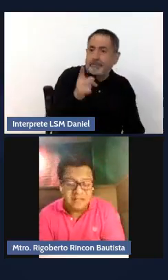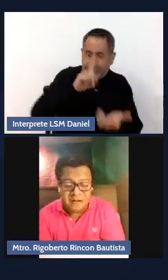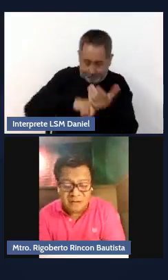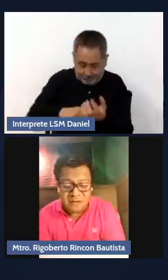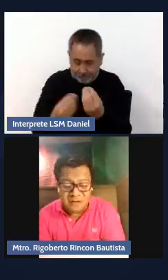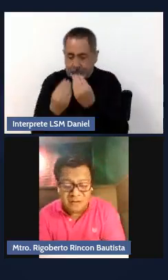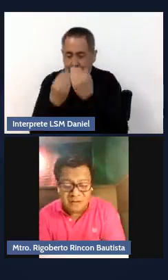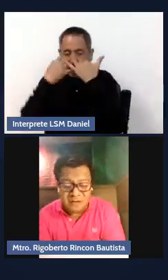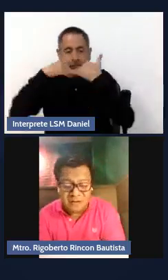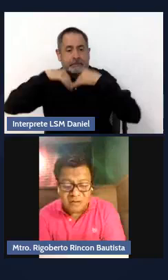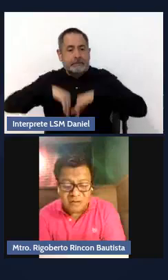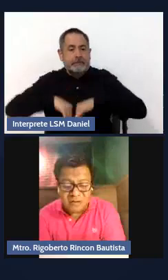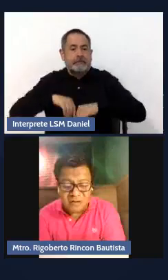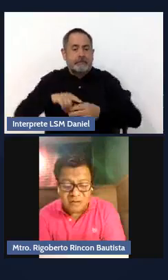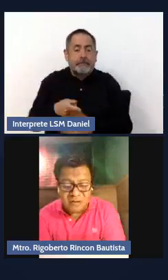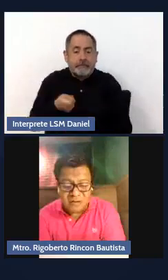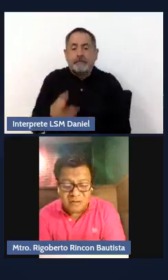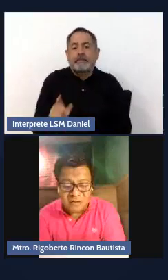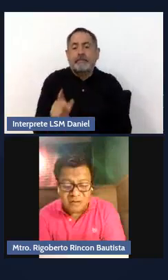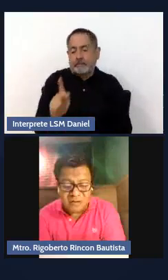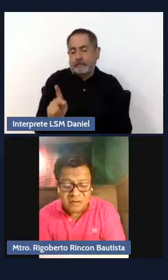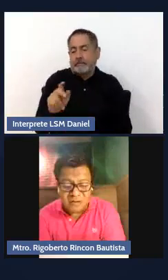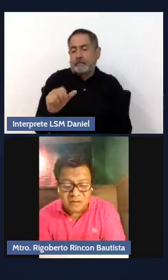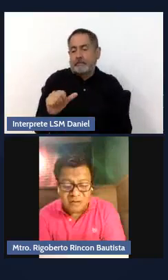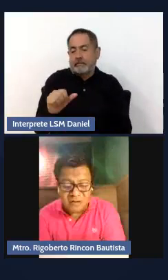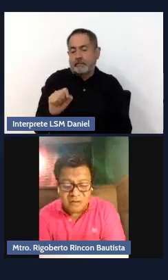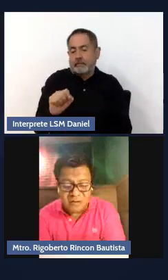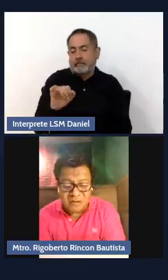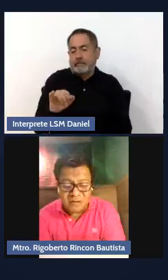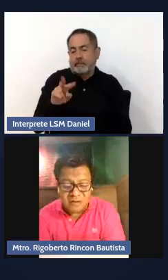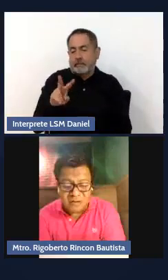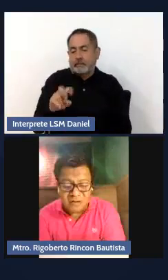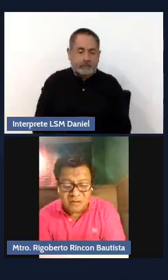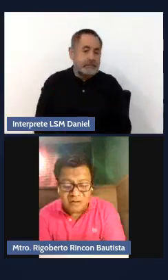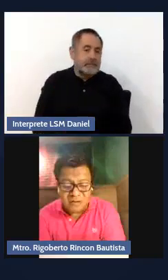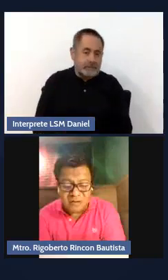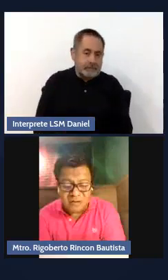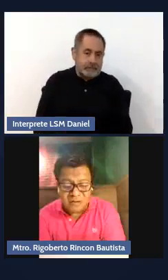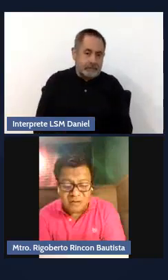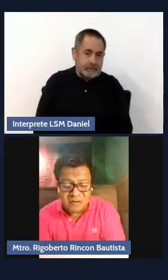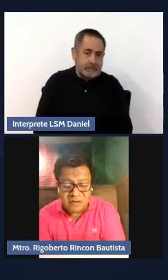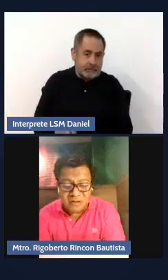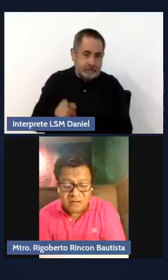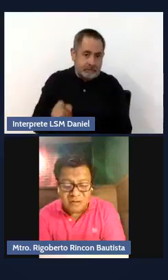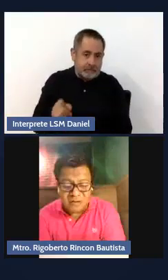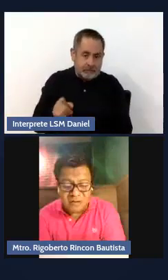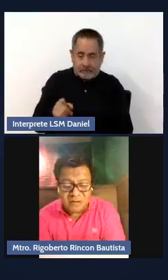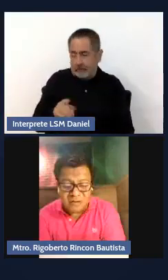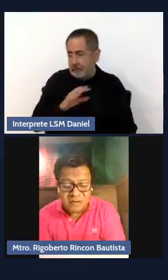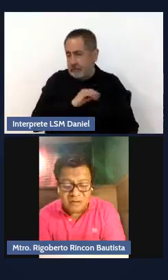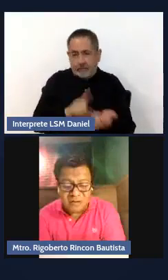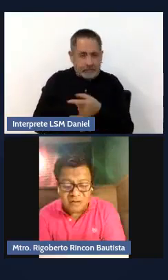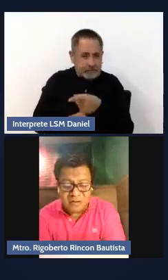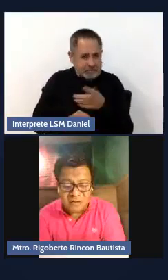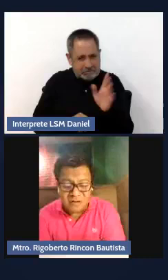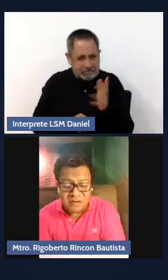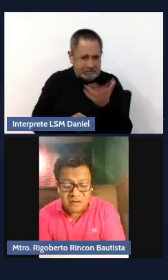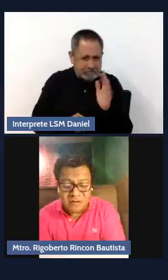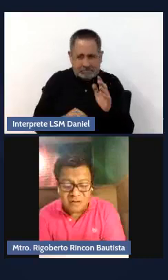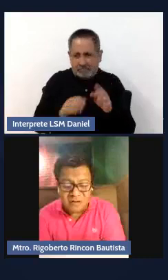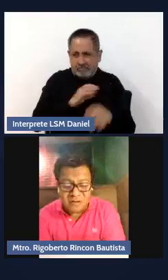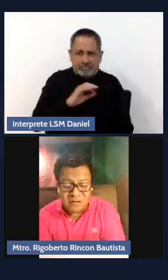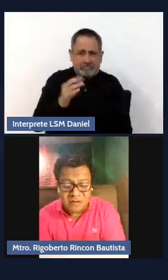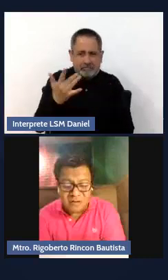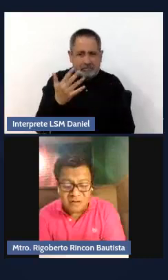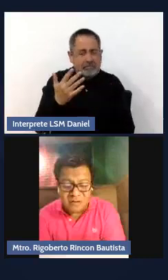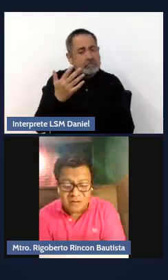fumador pasivo, ¿no? Y vamos viendo que también tiene más de 30, a ver, observo, sí,